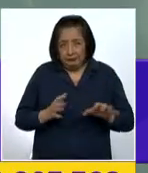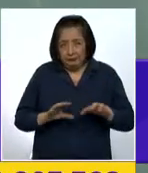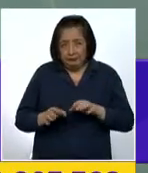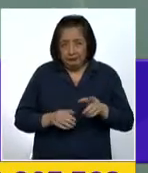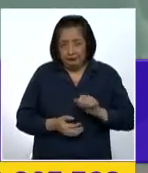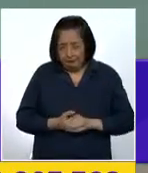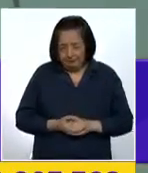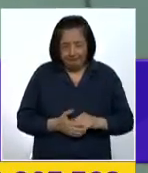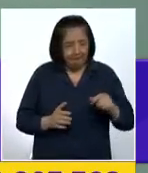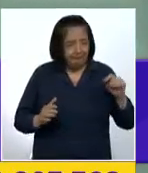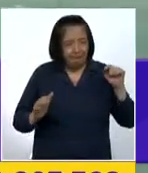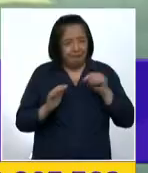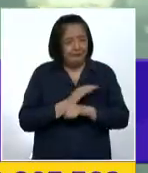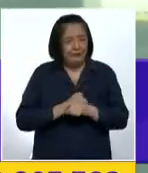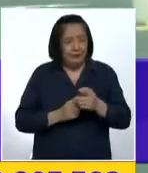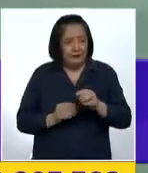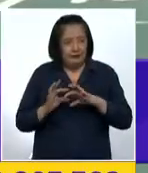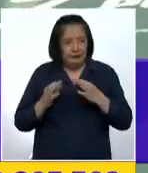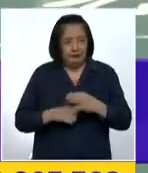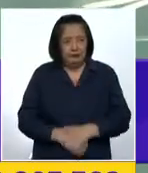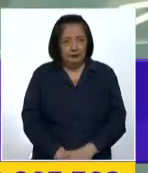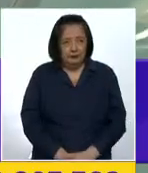este hecho de crimen contra la familia?